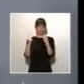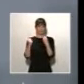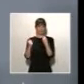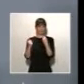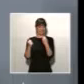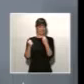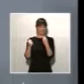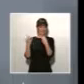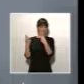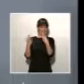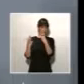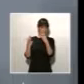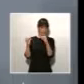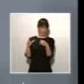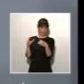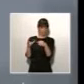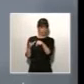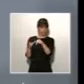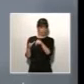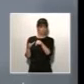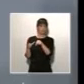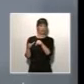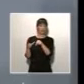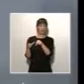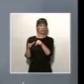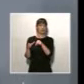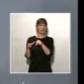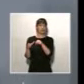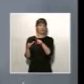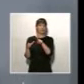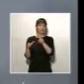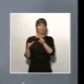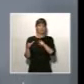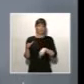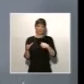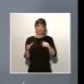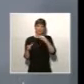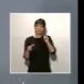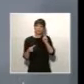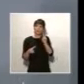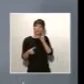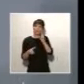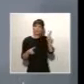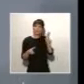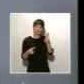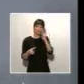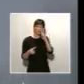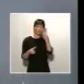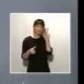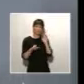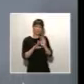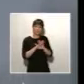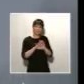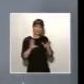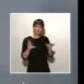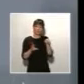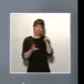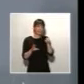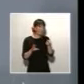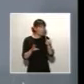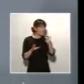años que han dejado de estar en servicio activo, jubilados, casi 15.000 profesionales sanitarios, excelentes profesionales sanitarios,